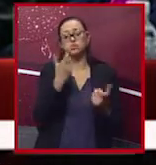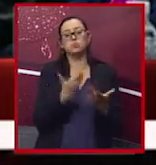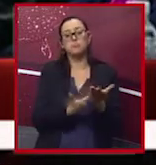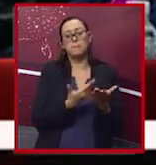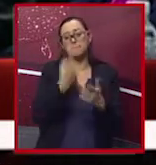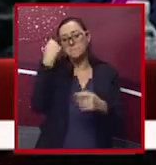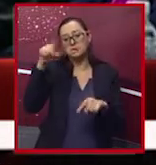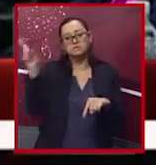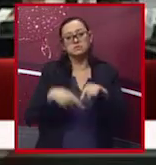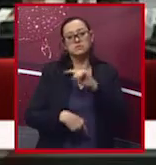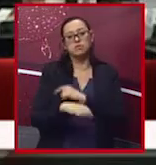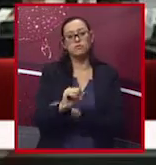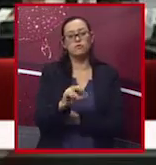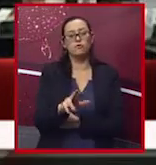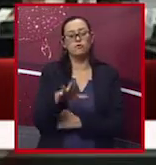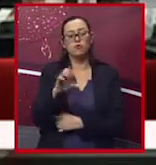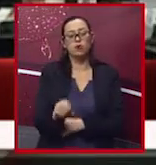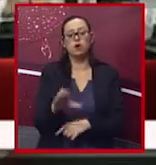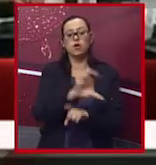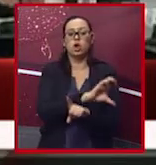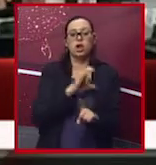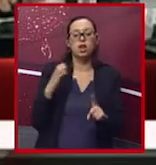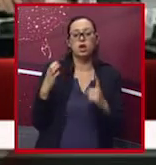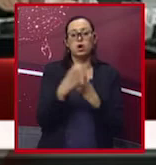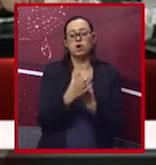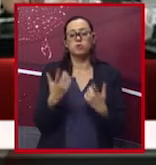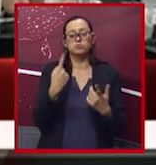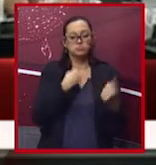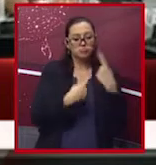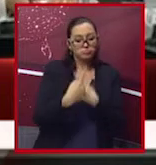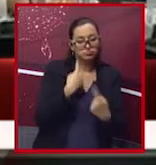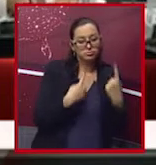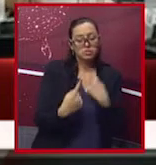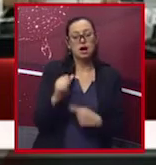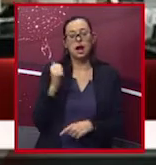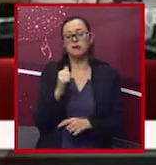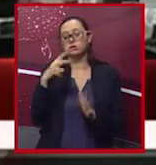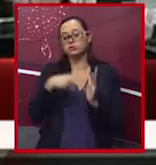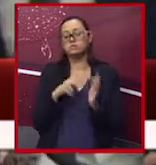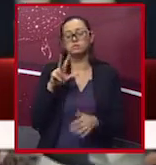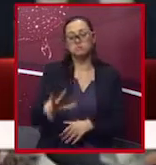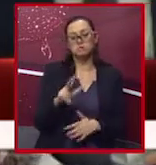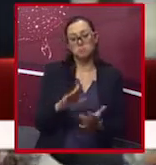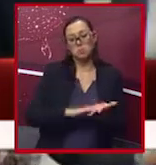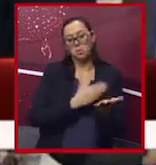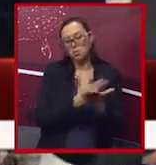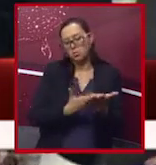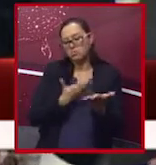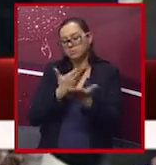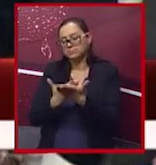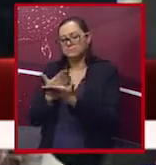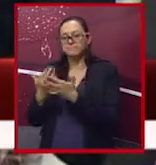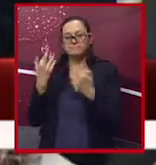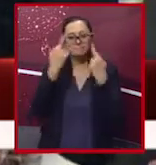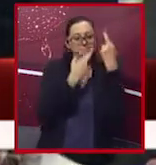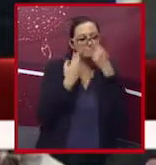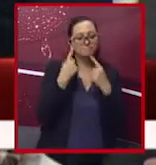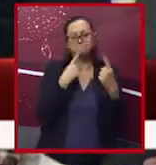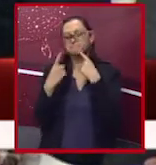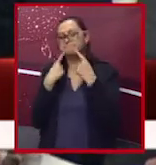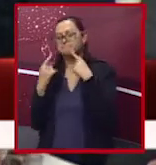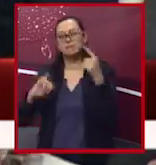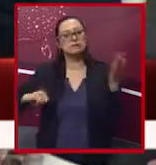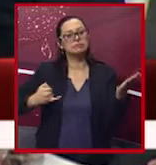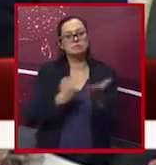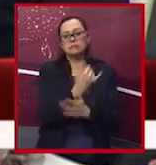para la eliminación del fuero, la Comisión de Puntos Constitucionales discutió en abril de 2018 esta serie de propuestas en busca de elaborar un dictamen que